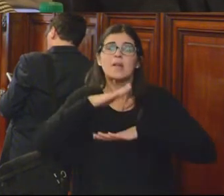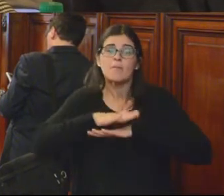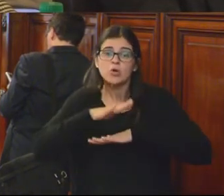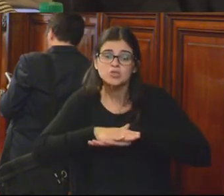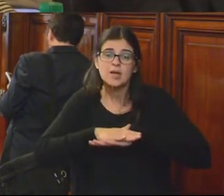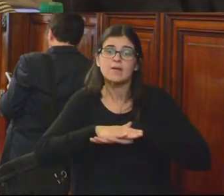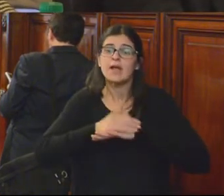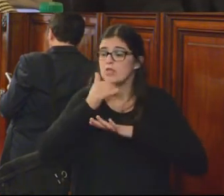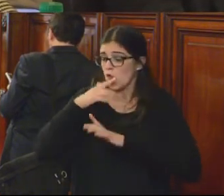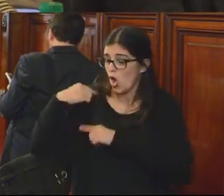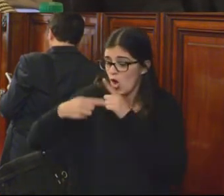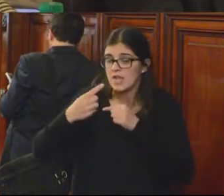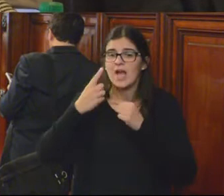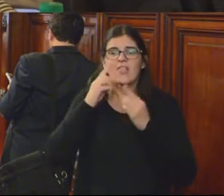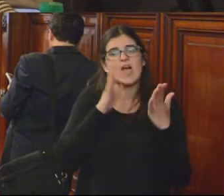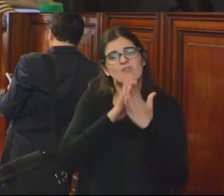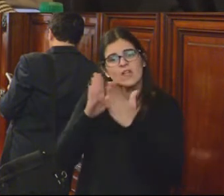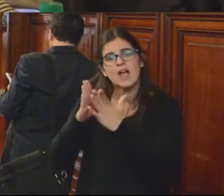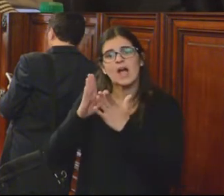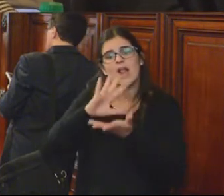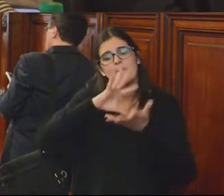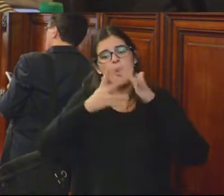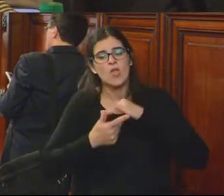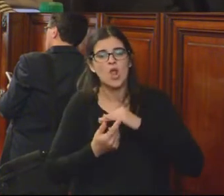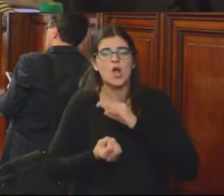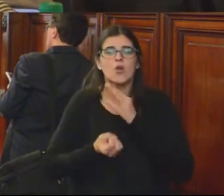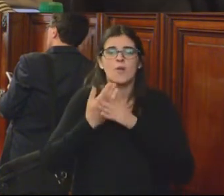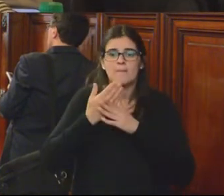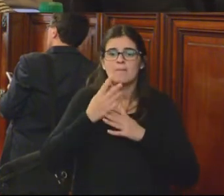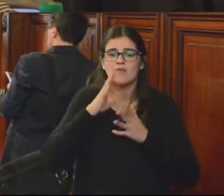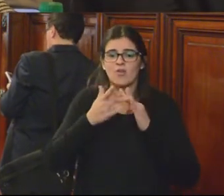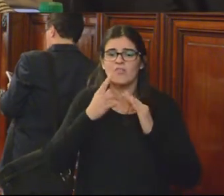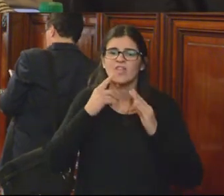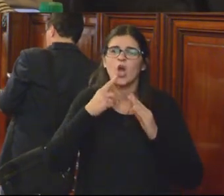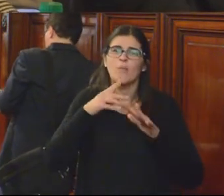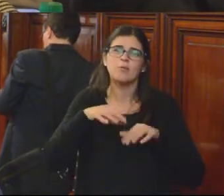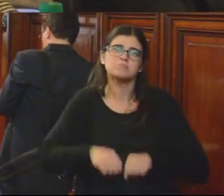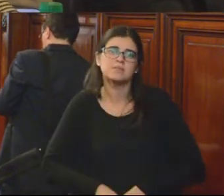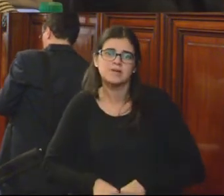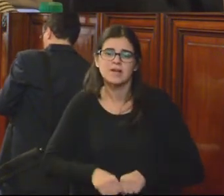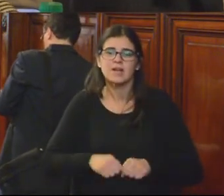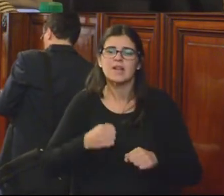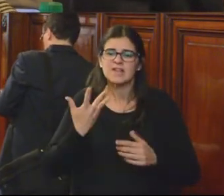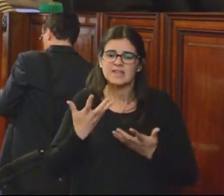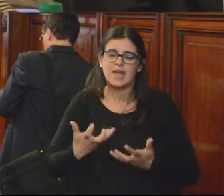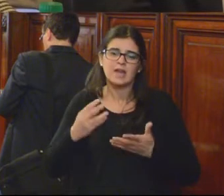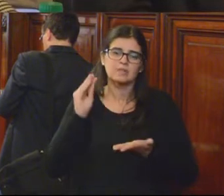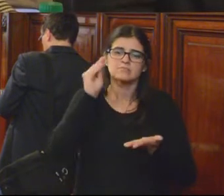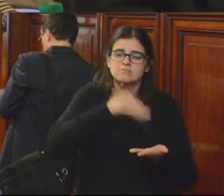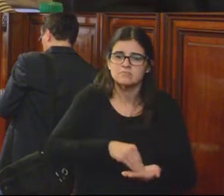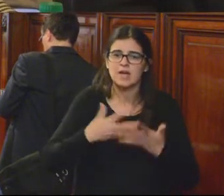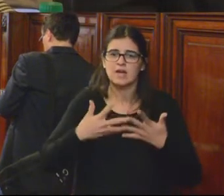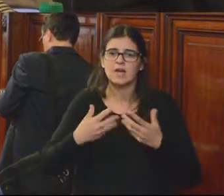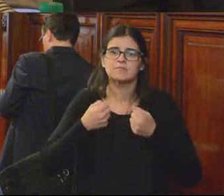vanguardia histórica de enfrentar el modelo neomedieval hegemónico que intentan imponernos